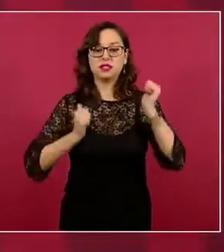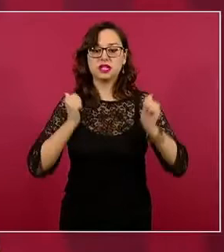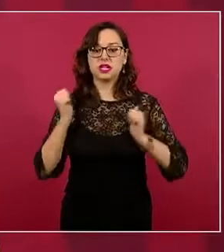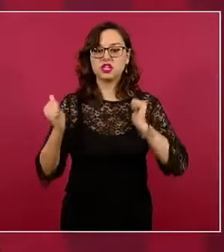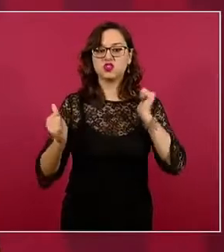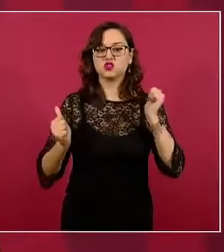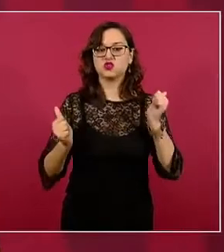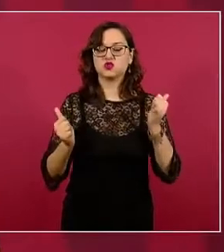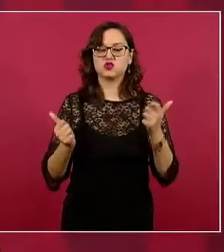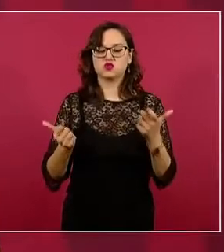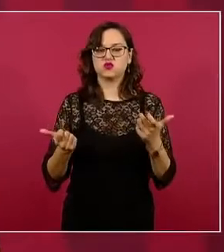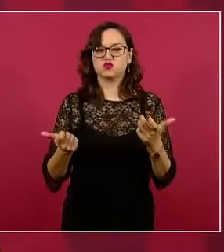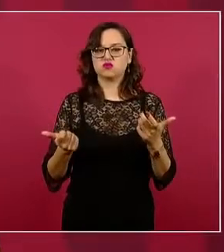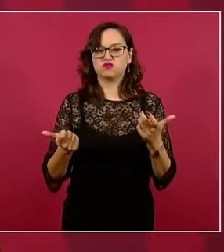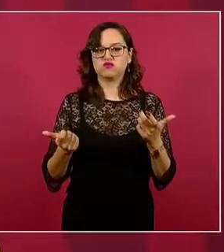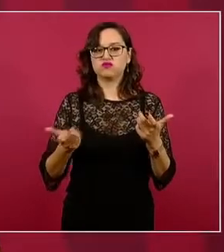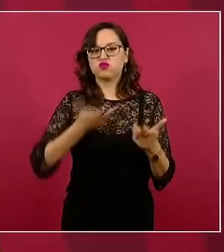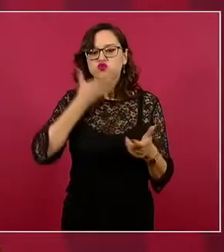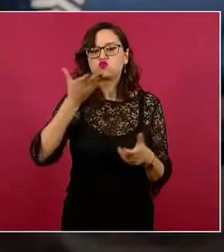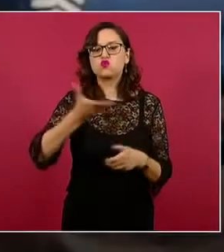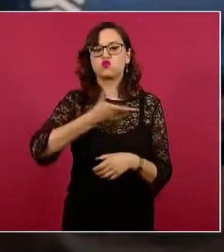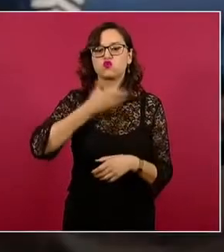al amparo del poder público,